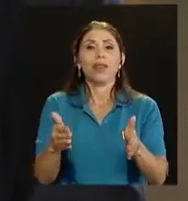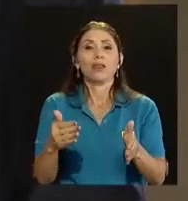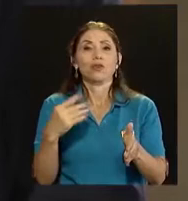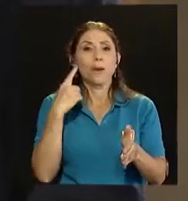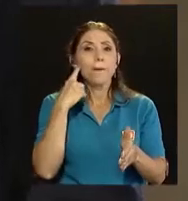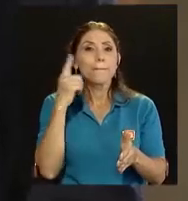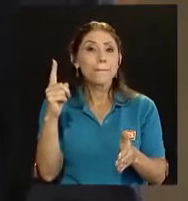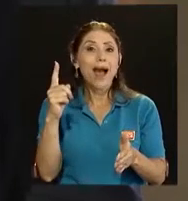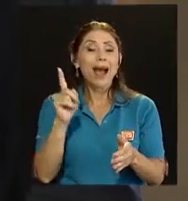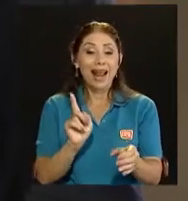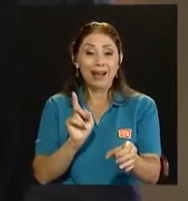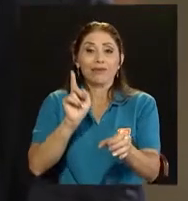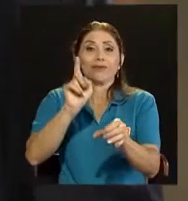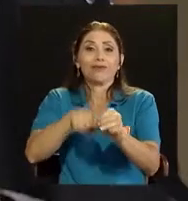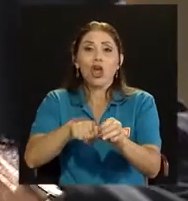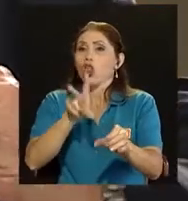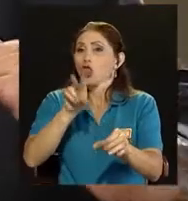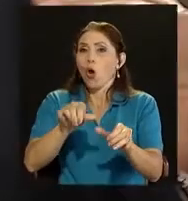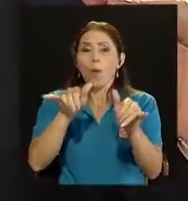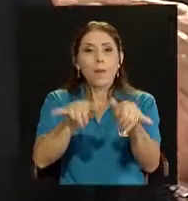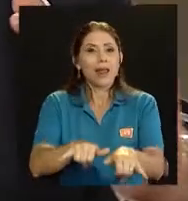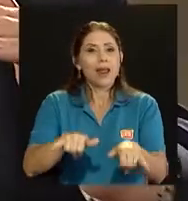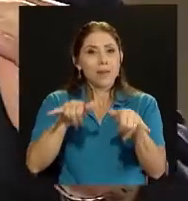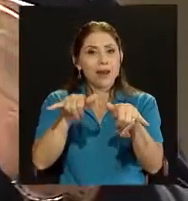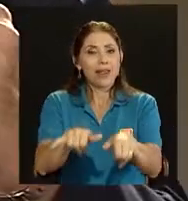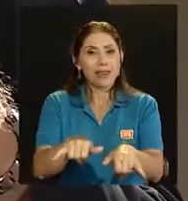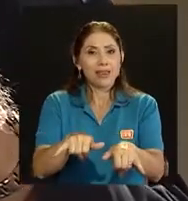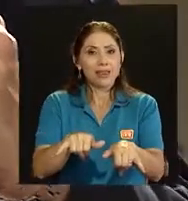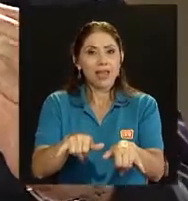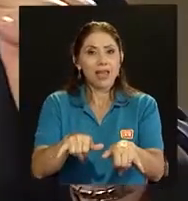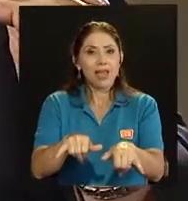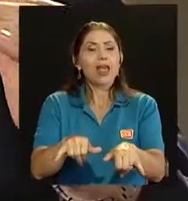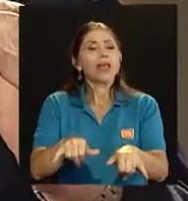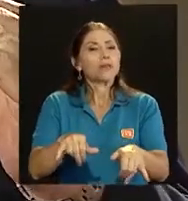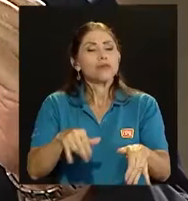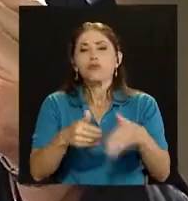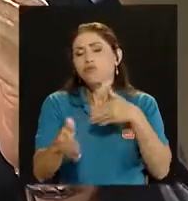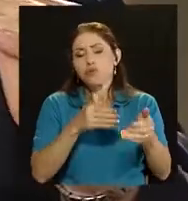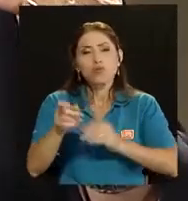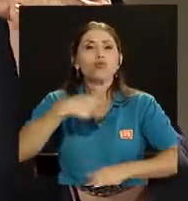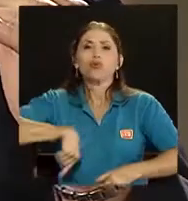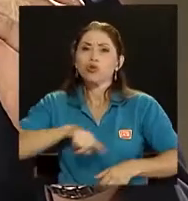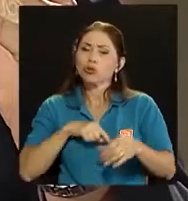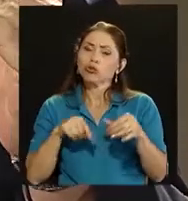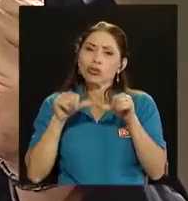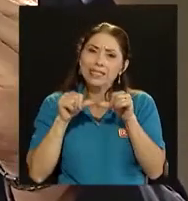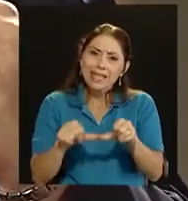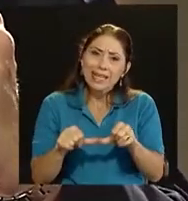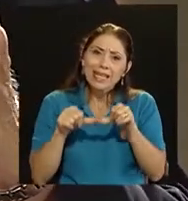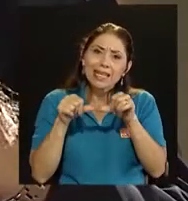un asiento no permanente, no pierde de vista de que seguimos luchando